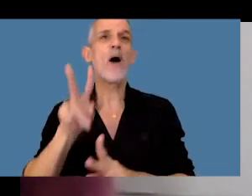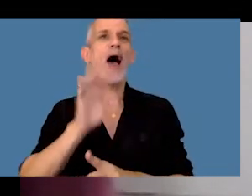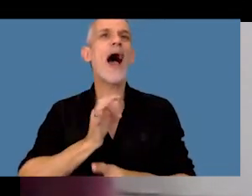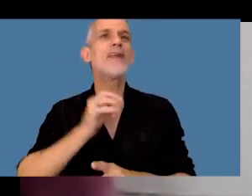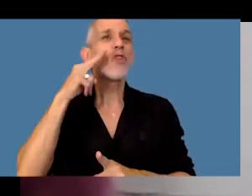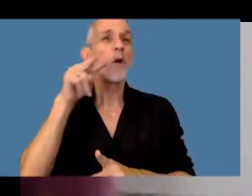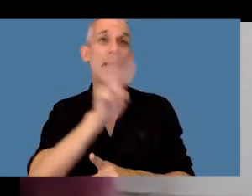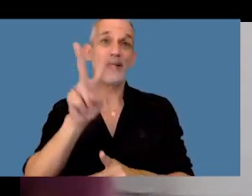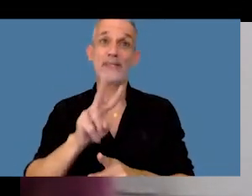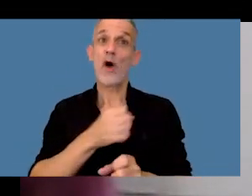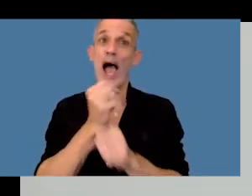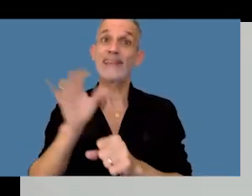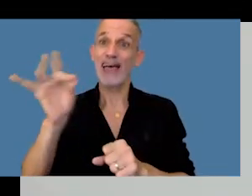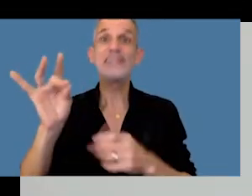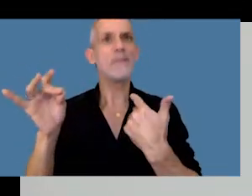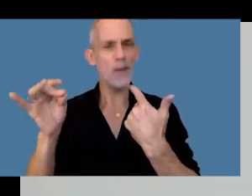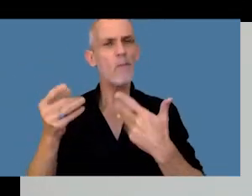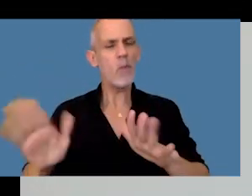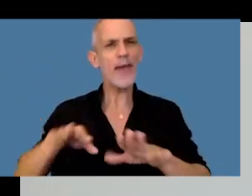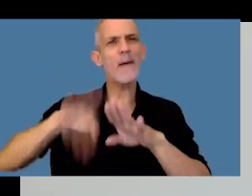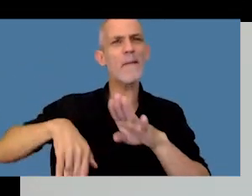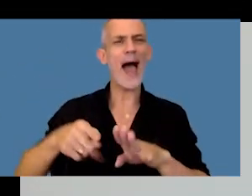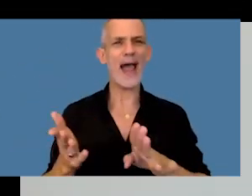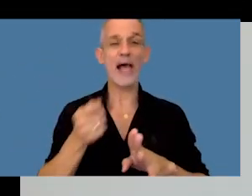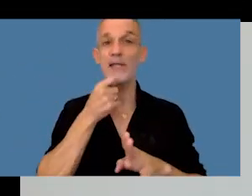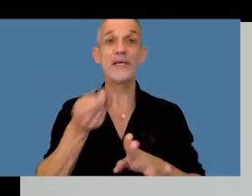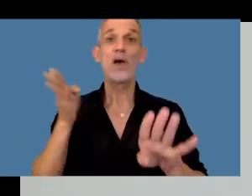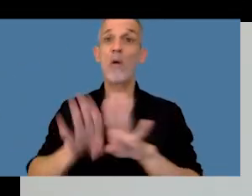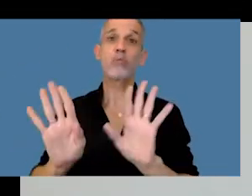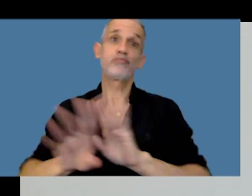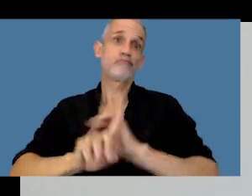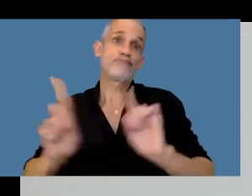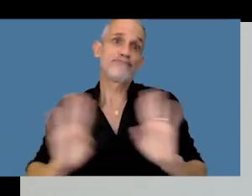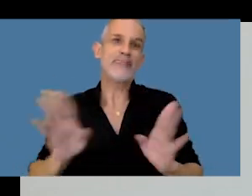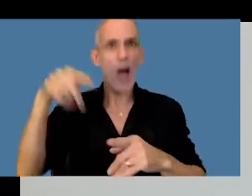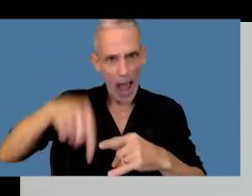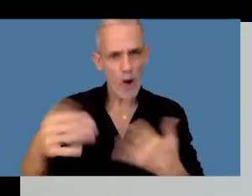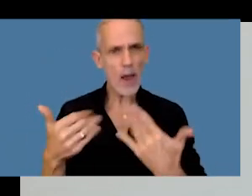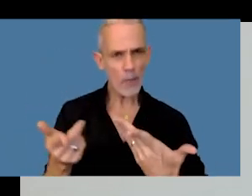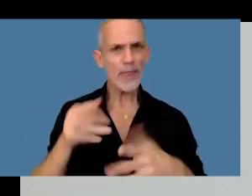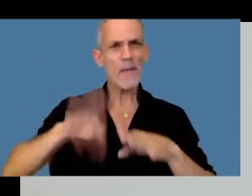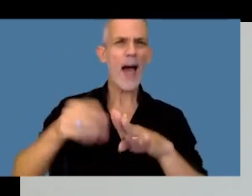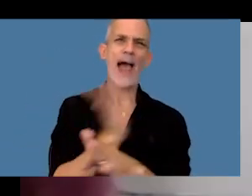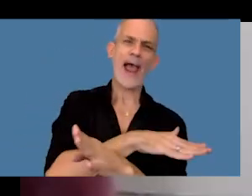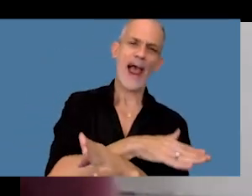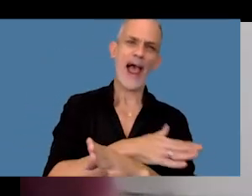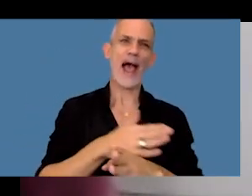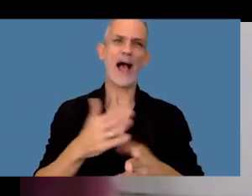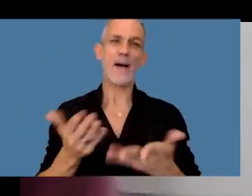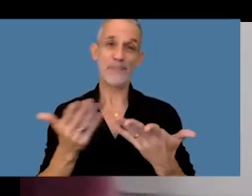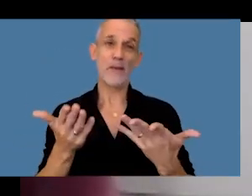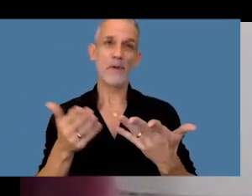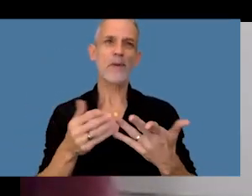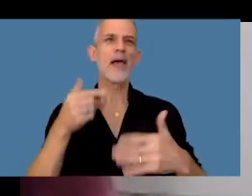antes de diciembre. Exacto. Una vez que cerró el año ya no, pero ahora puede hacerlo. Porque el